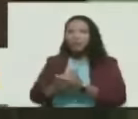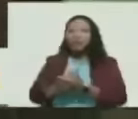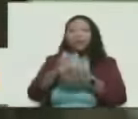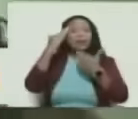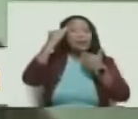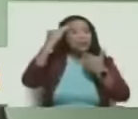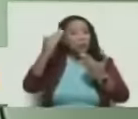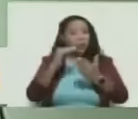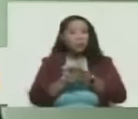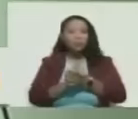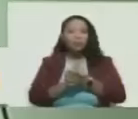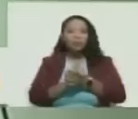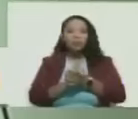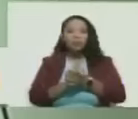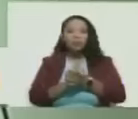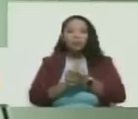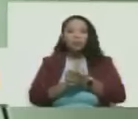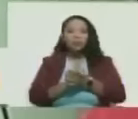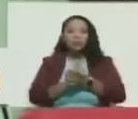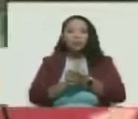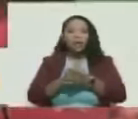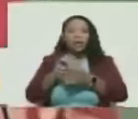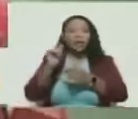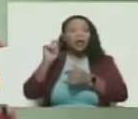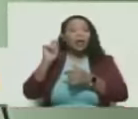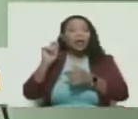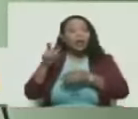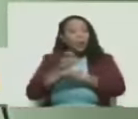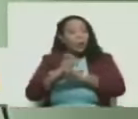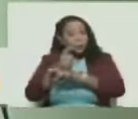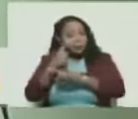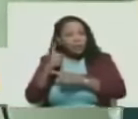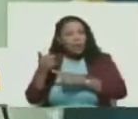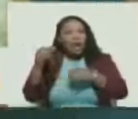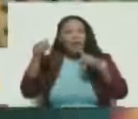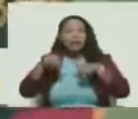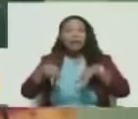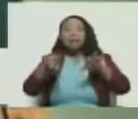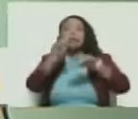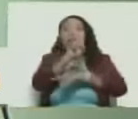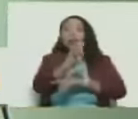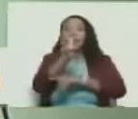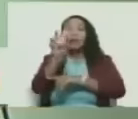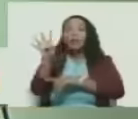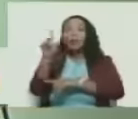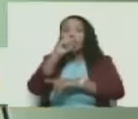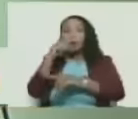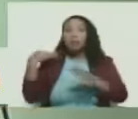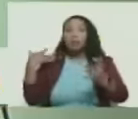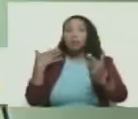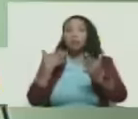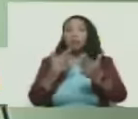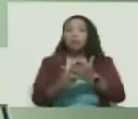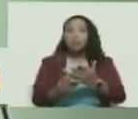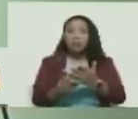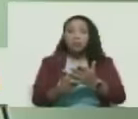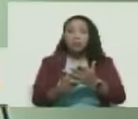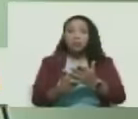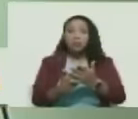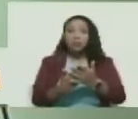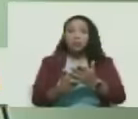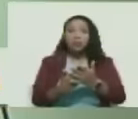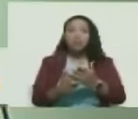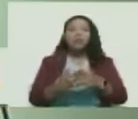ya. Génesis, gobernador. Génesis, han pasado 124 años. El pasado 3 de octubre se cumplieron